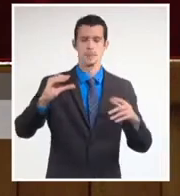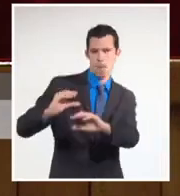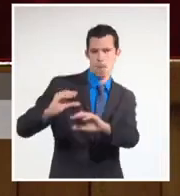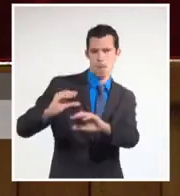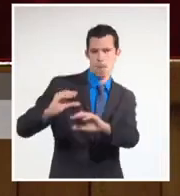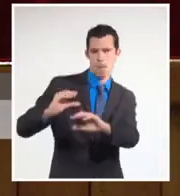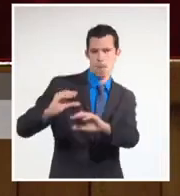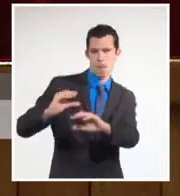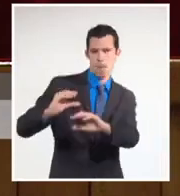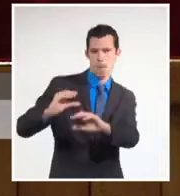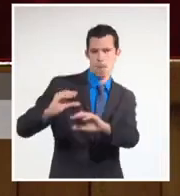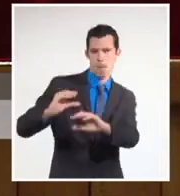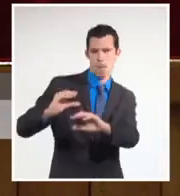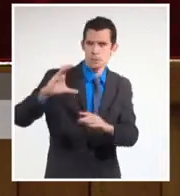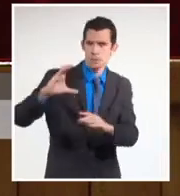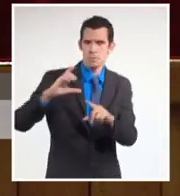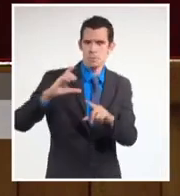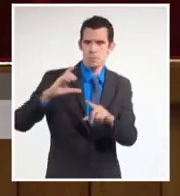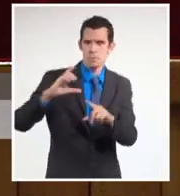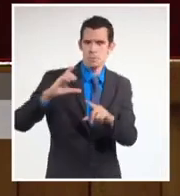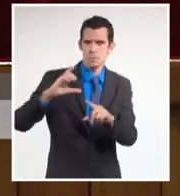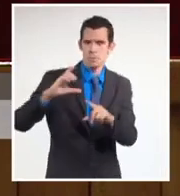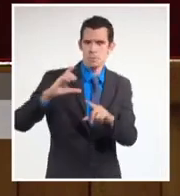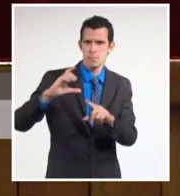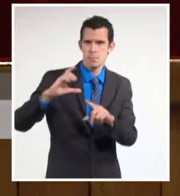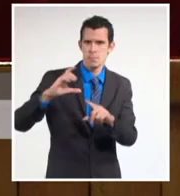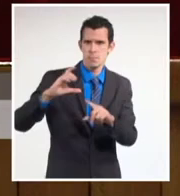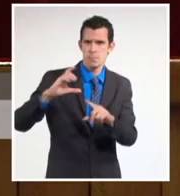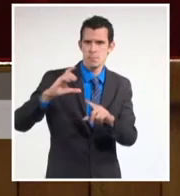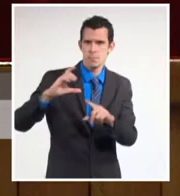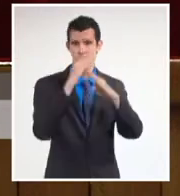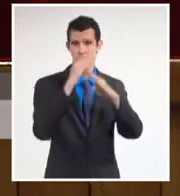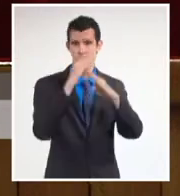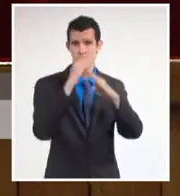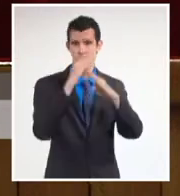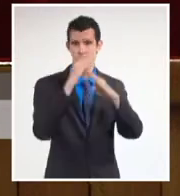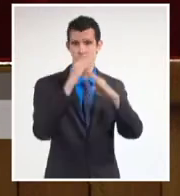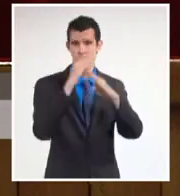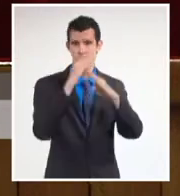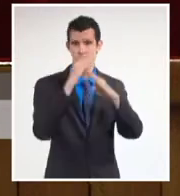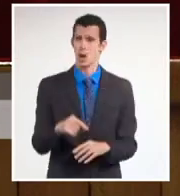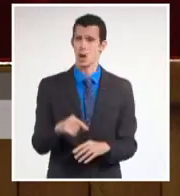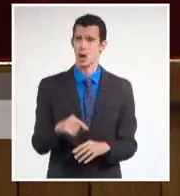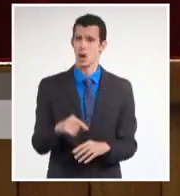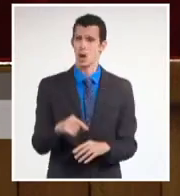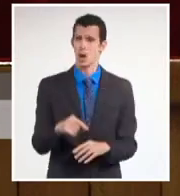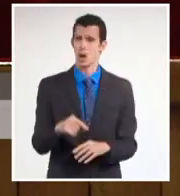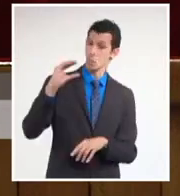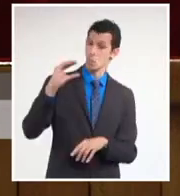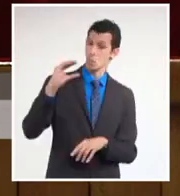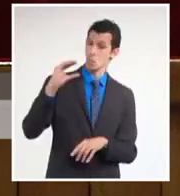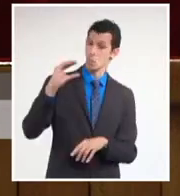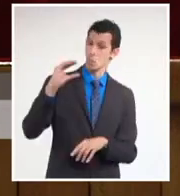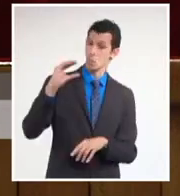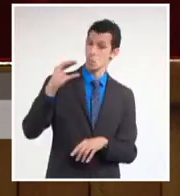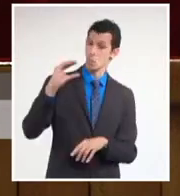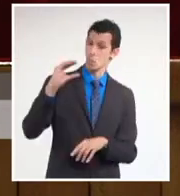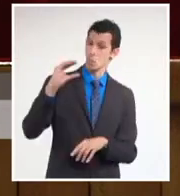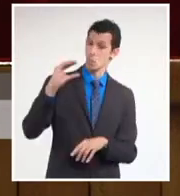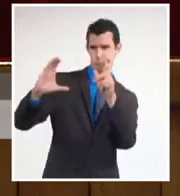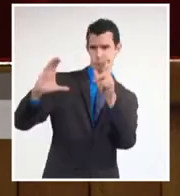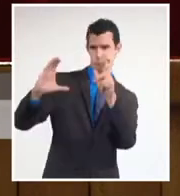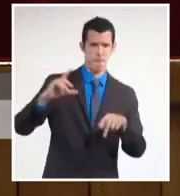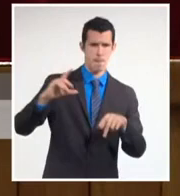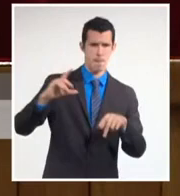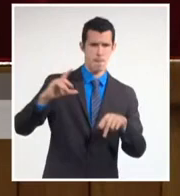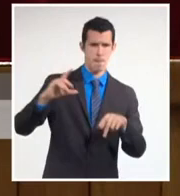va a volver a destruir la capacidad de compra de ese incremento. los precios van a volver a subir al mismo nivel o por